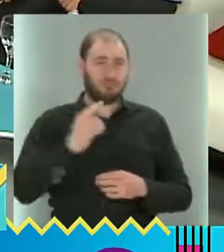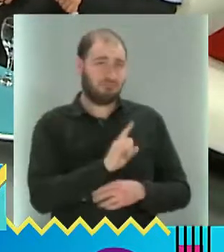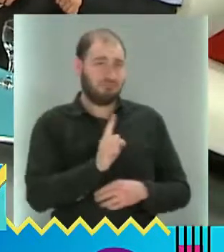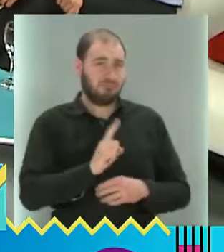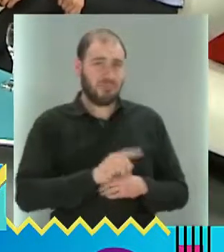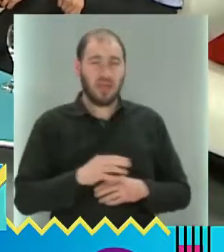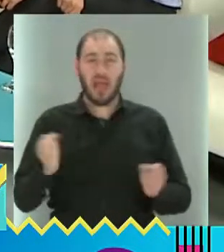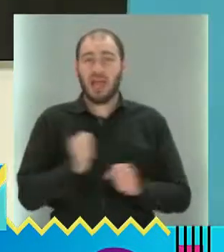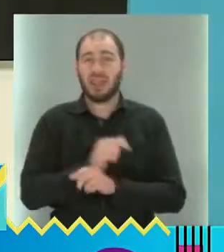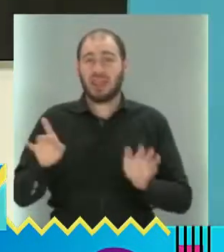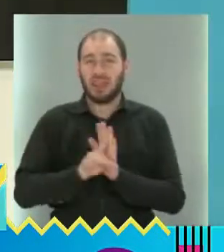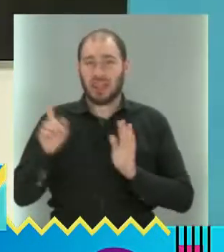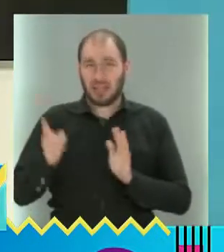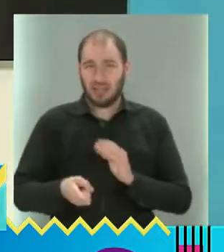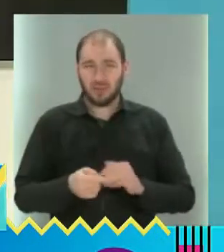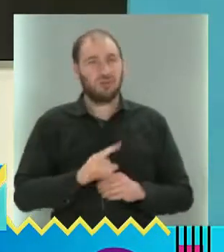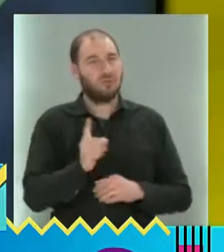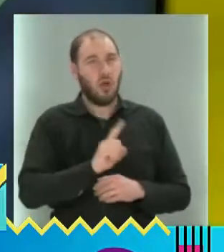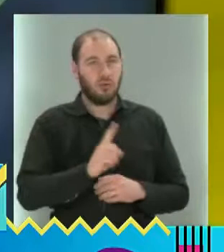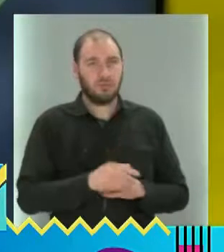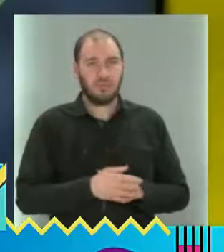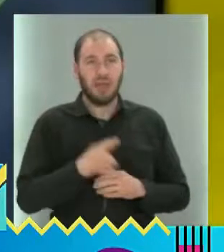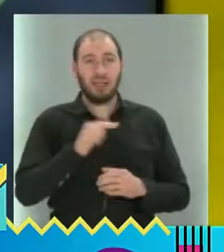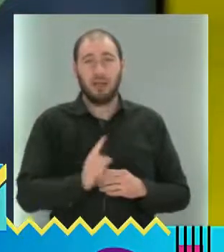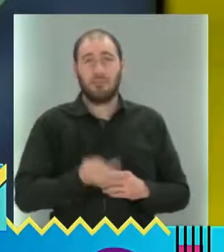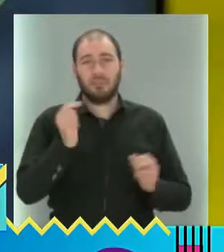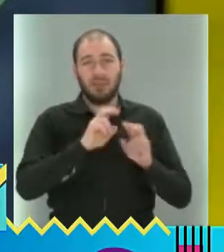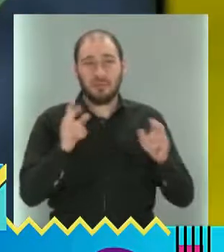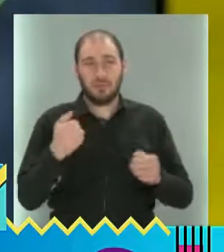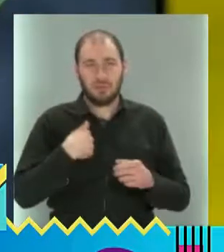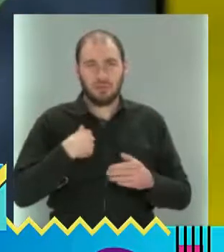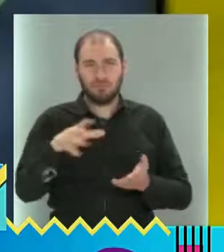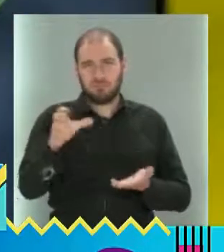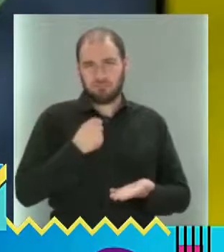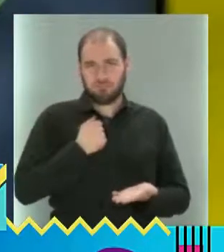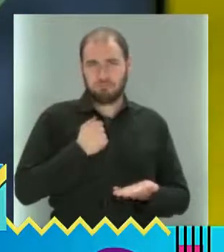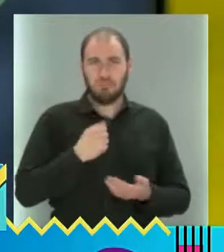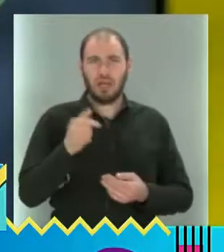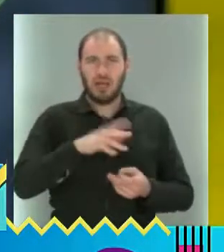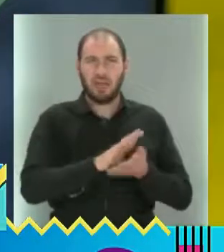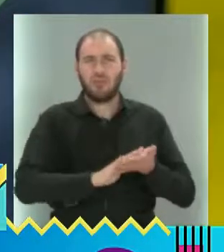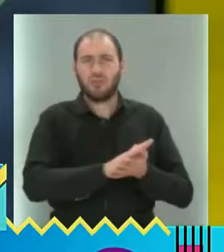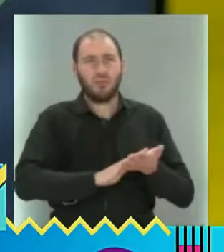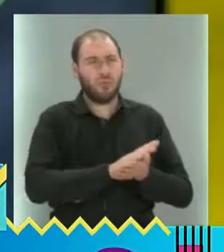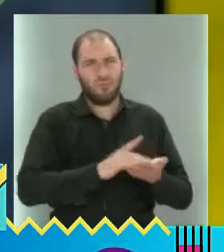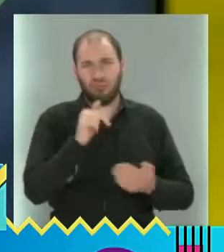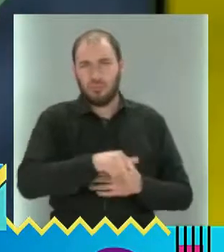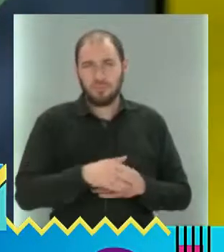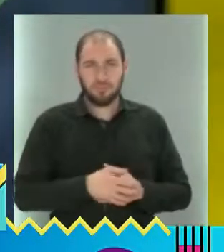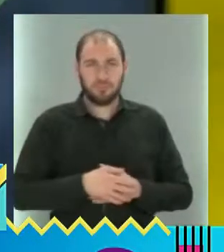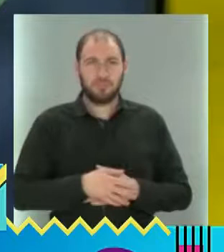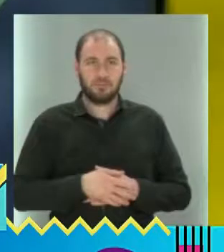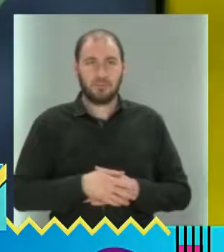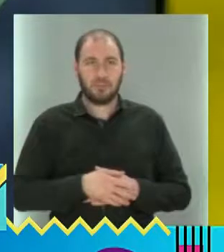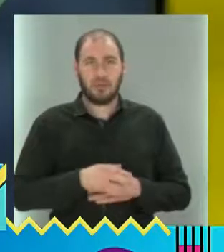Que se ratificó el decreto a partir de eso. Tampoco. Yo ese fue el primer tema que tomé cuando asumí intentar desenredar esa madeja.